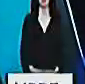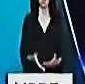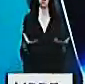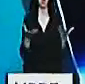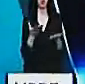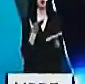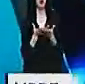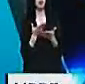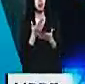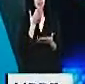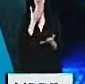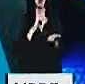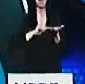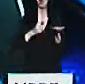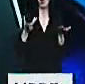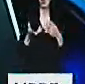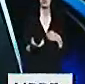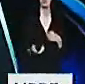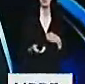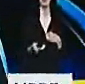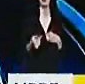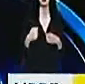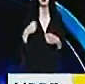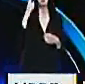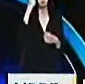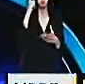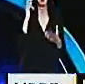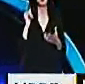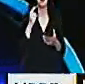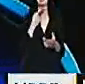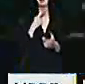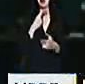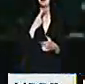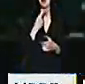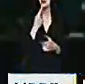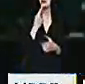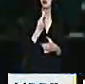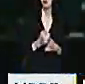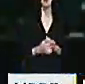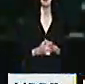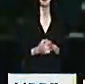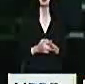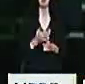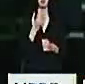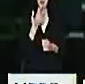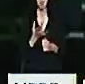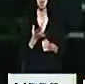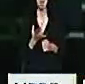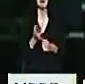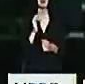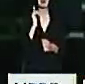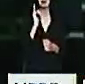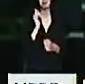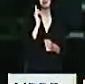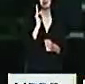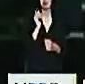¿Cómo sacar mejor provecho a esas herramientas, Carolina? ¿Cómo sacar mejor provecho a las herramientas? Interesante la pregunta, porque si bien es cierto que ha habido